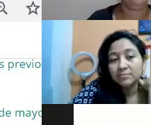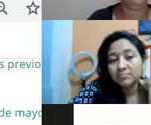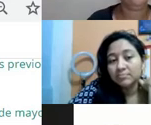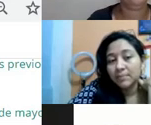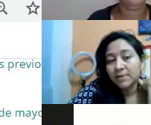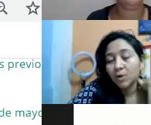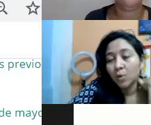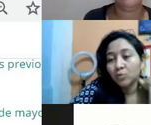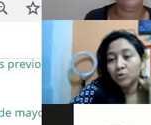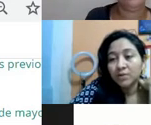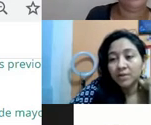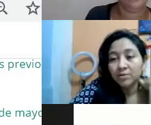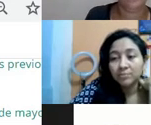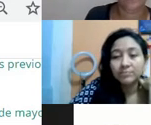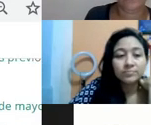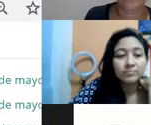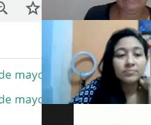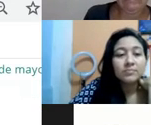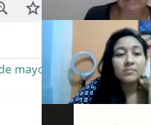vez vamos a hacerlo con un solo intento.